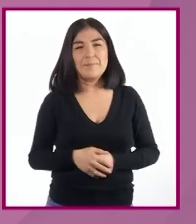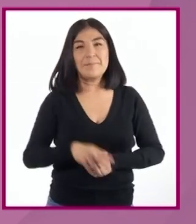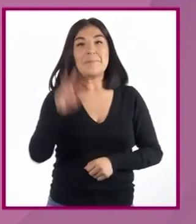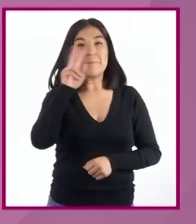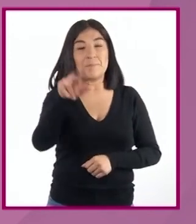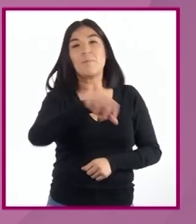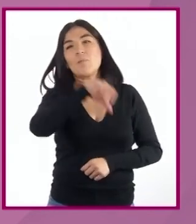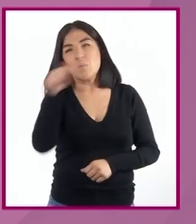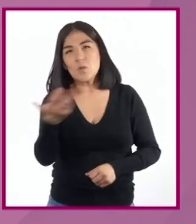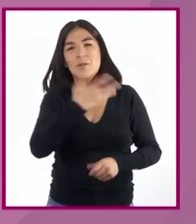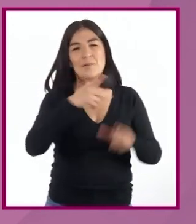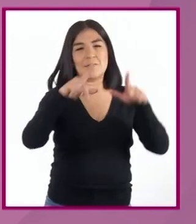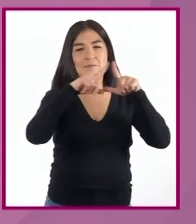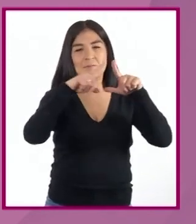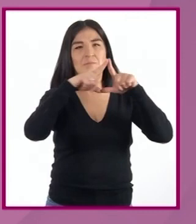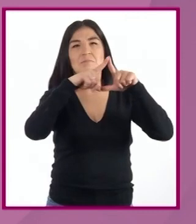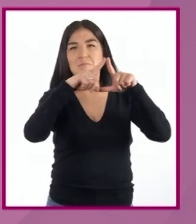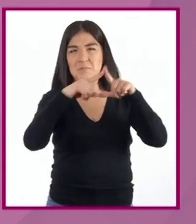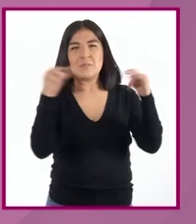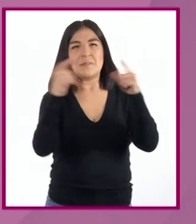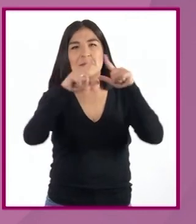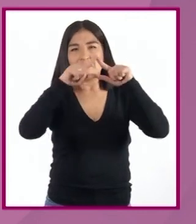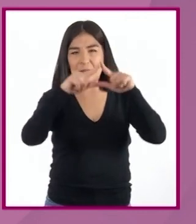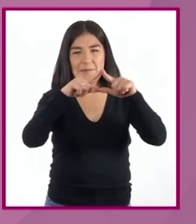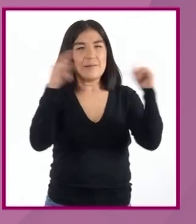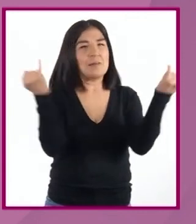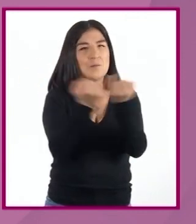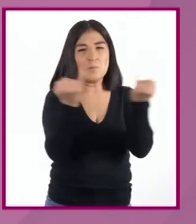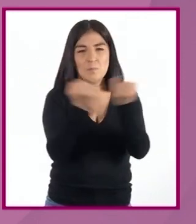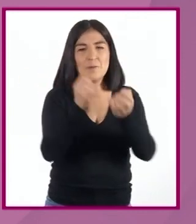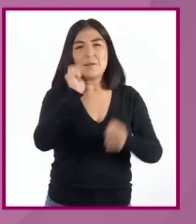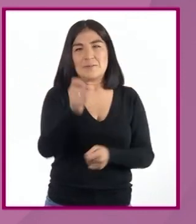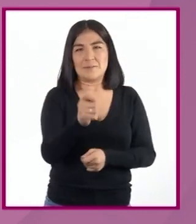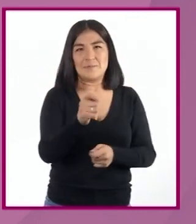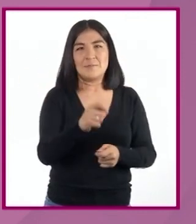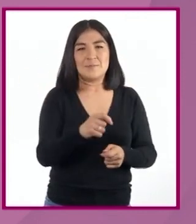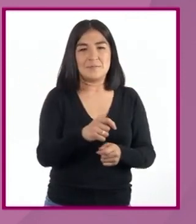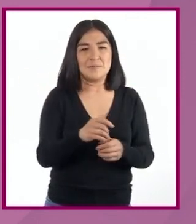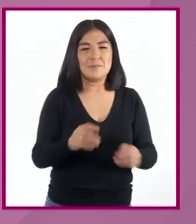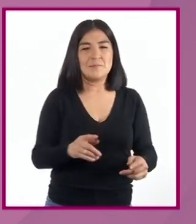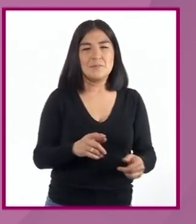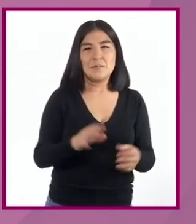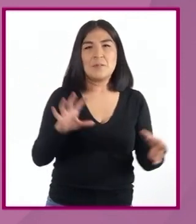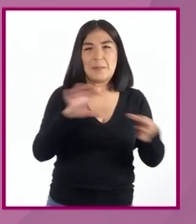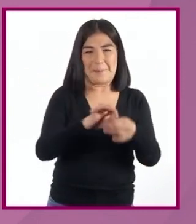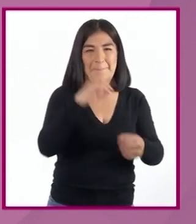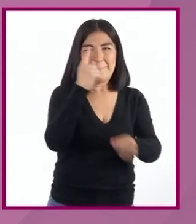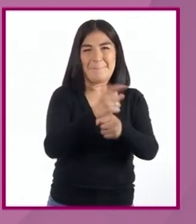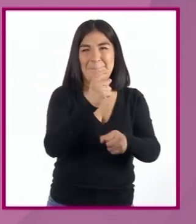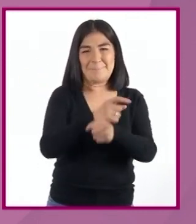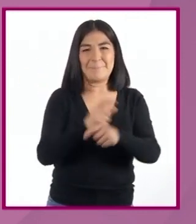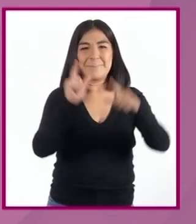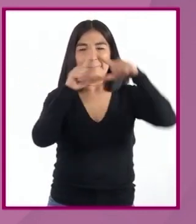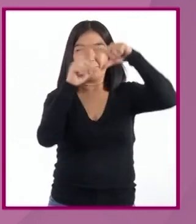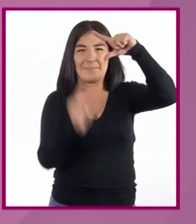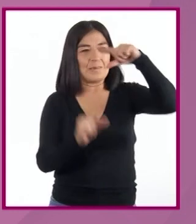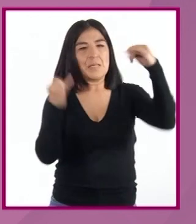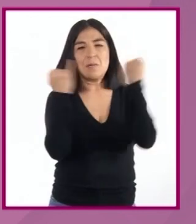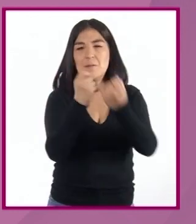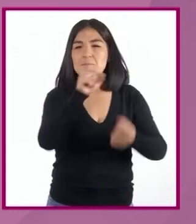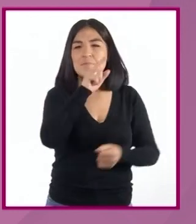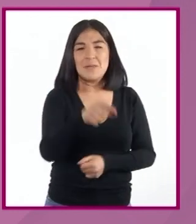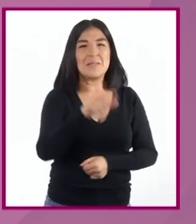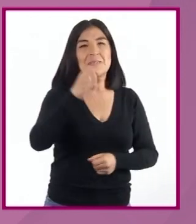hay otro triángulo igual que está entre el par de triángulos del primer caso. También posee una base